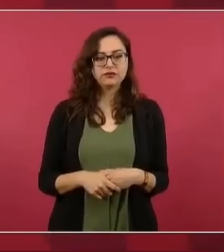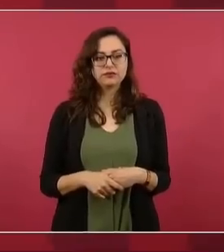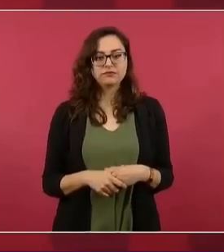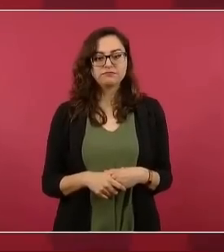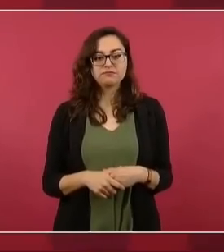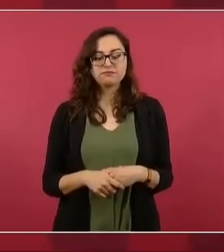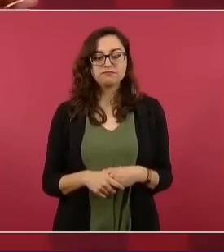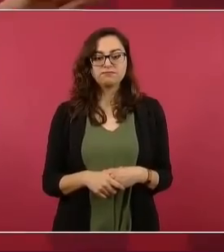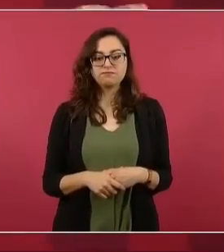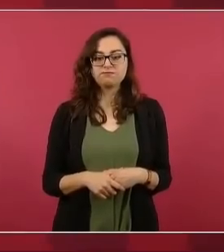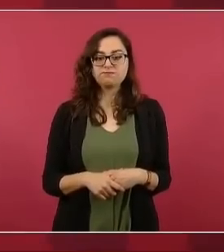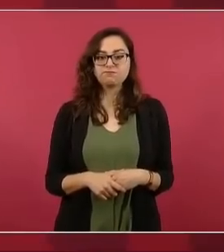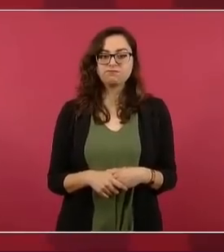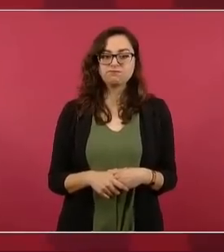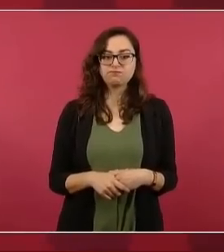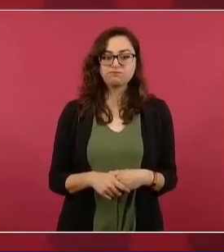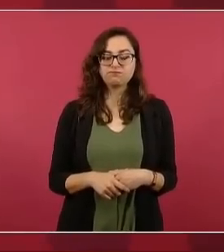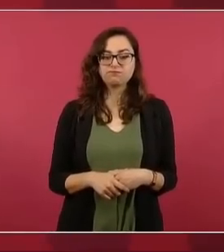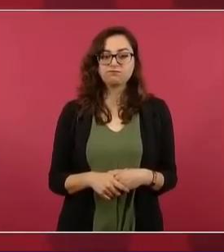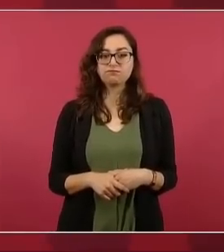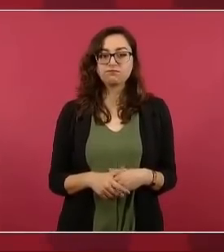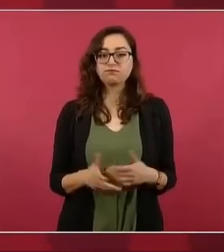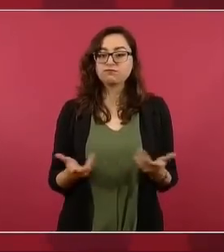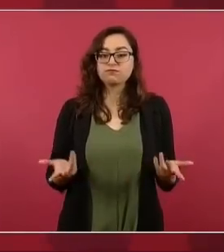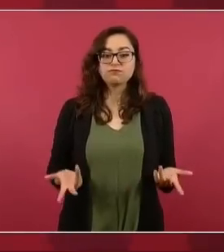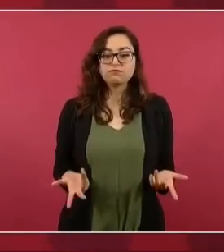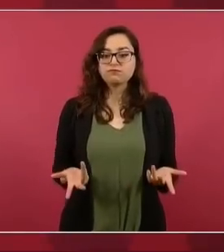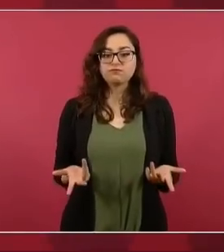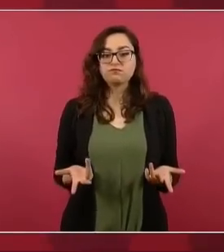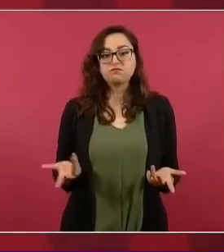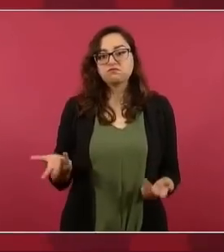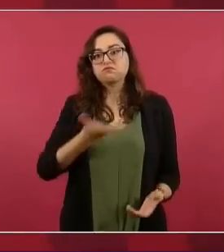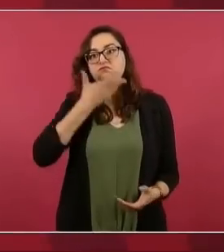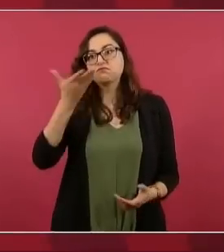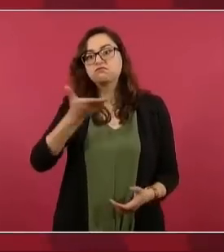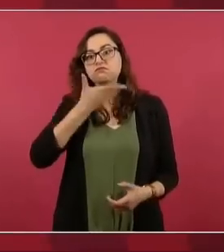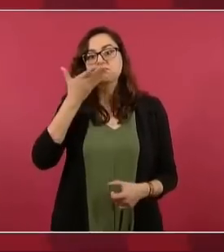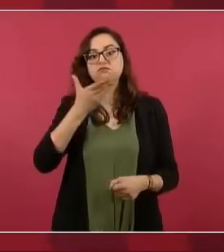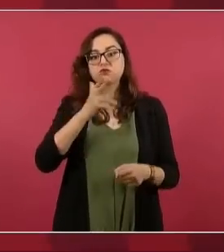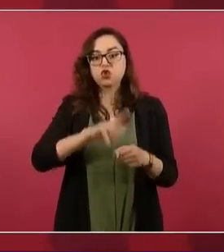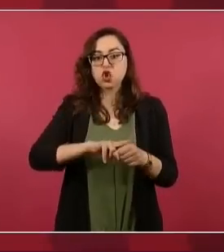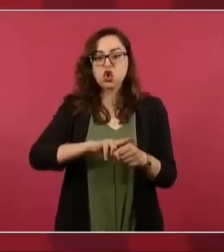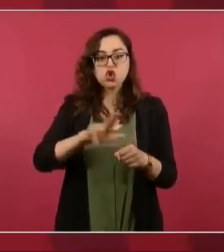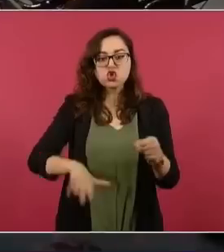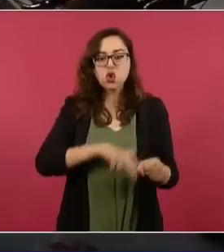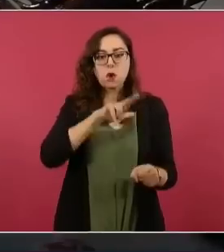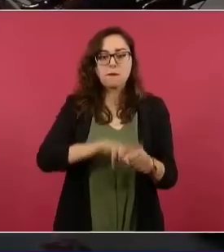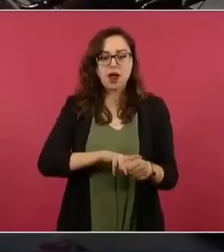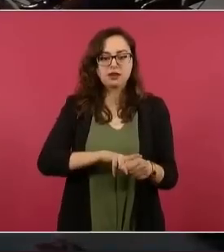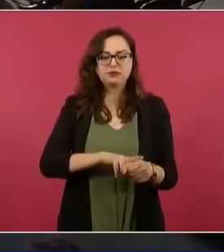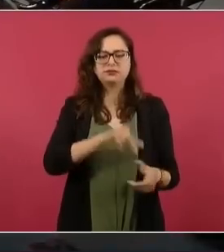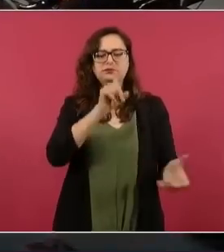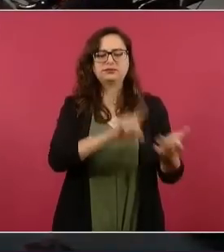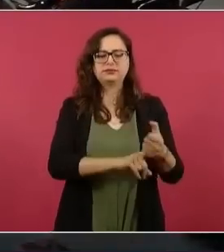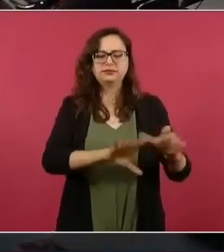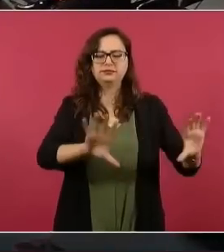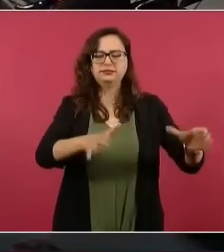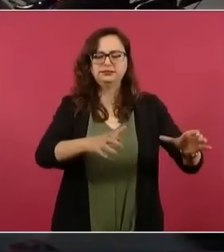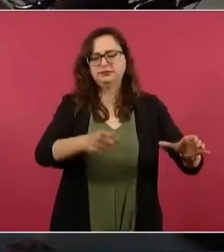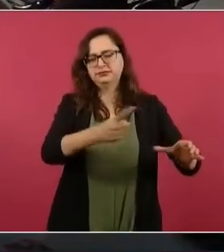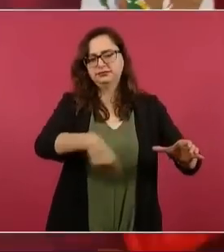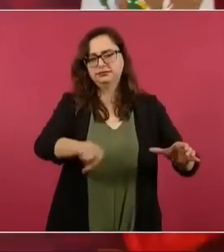Y era pues como algo normal. Arriba, en el pueblo